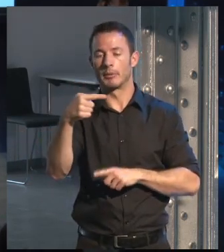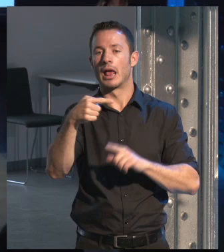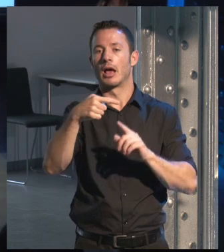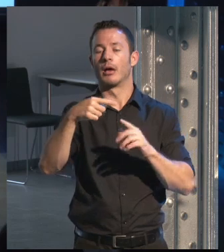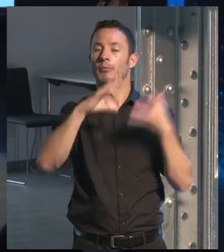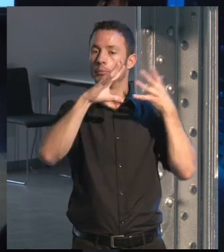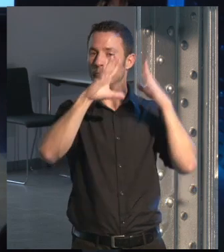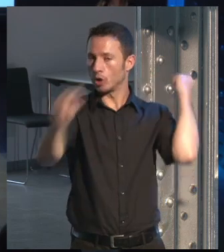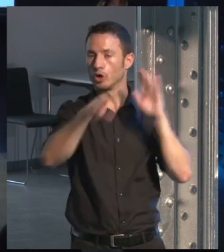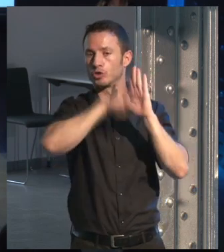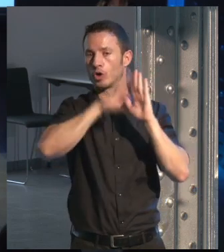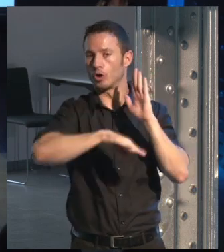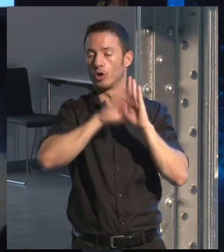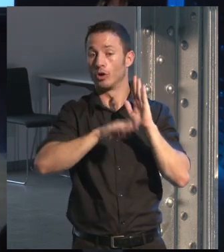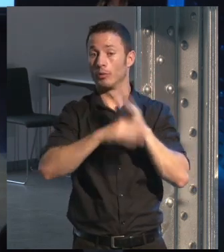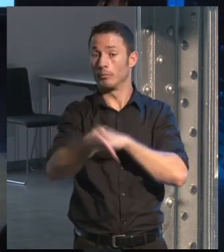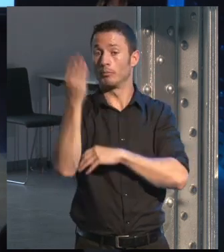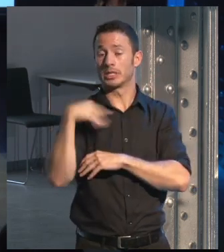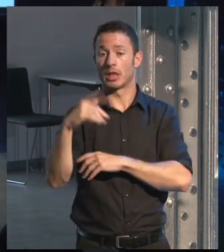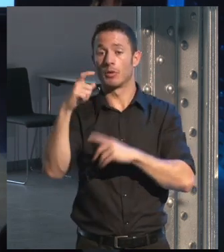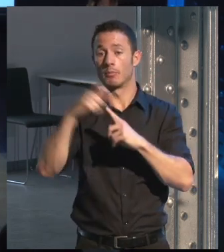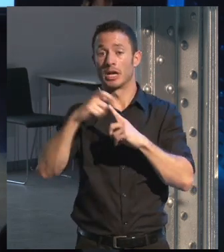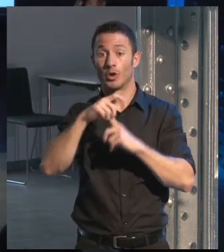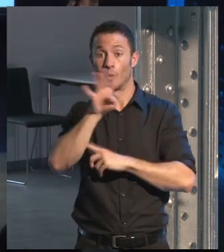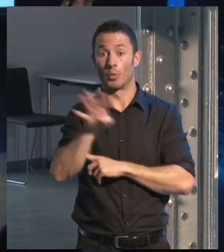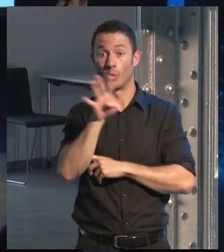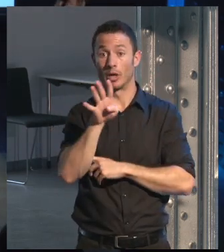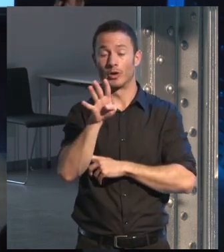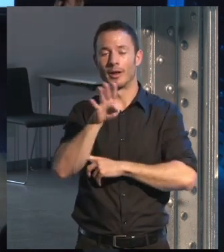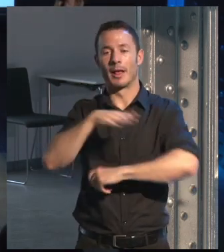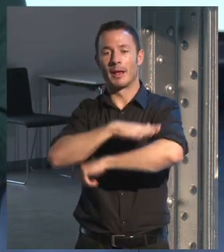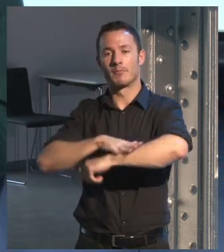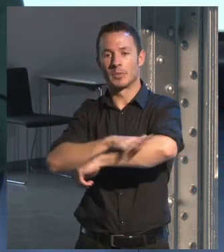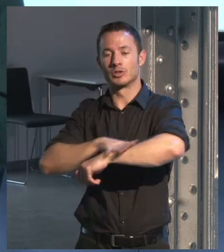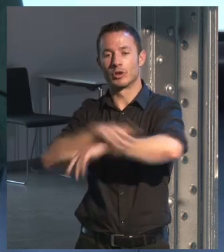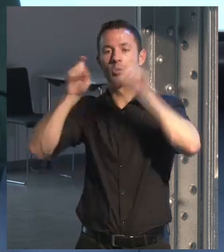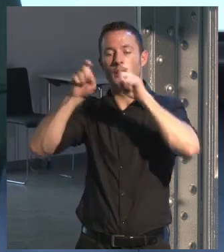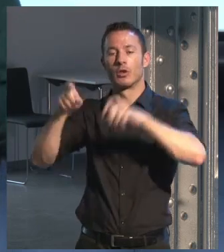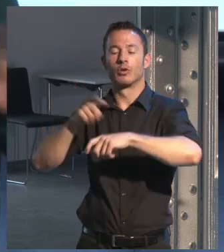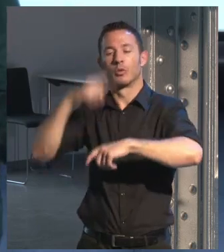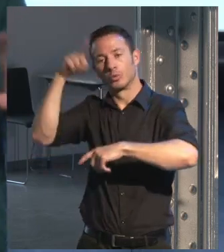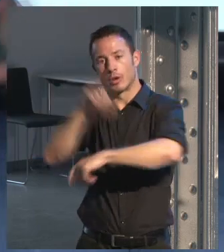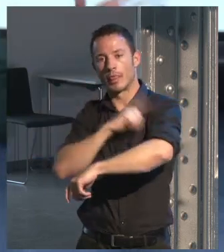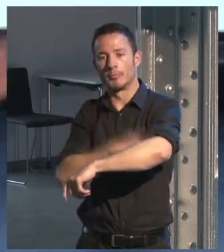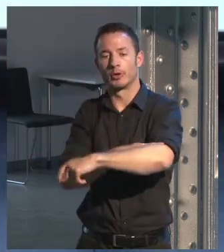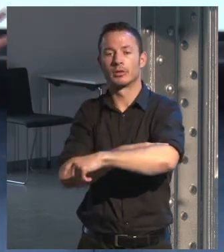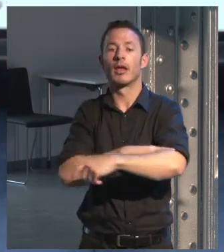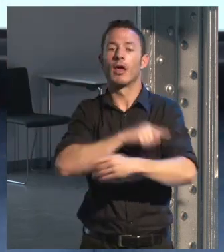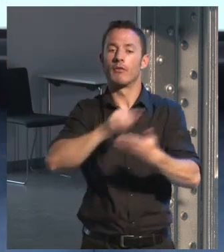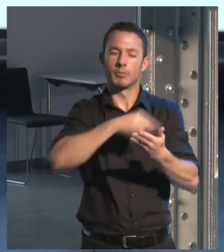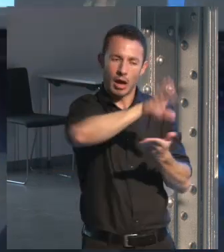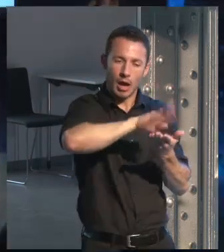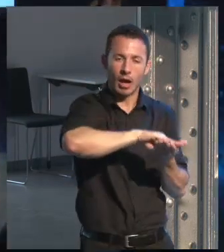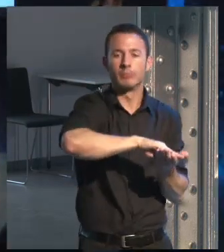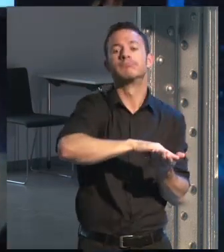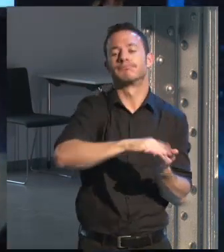mayo les entregamos las firmas al ministro de Educación, Cultura y Deporte. Se ha comprometido a trabajar en ello, pero bueno, yo creo que vamos a ver todo esto en un